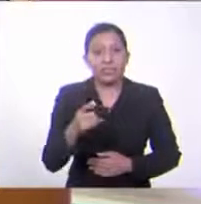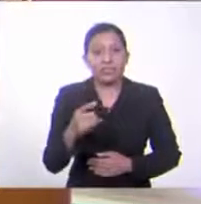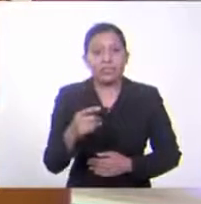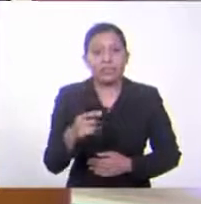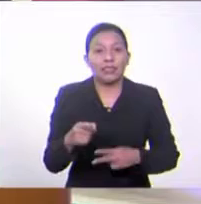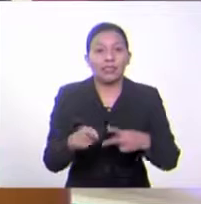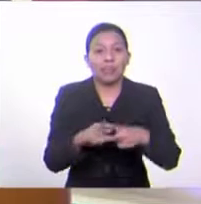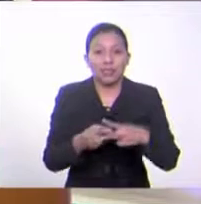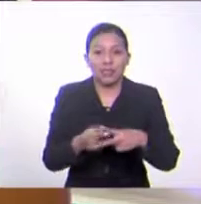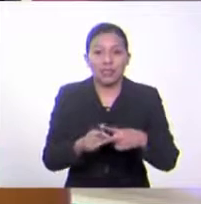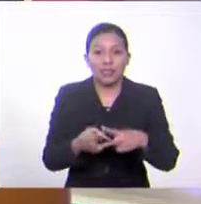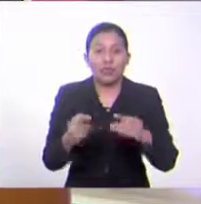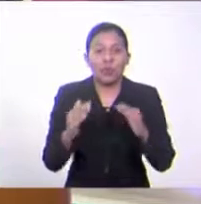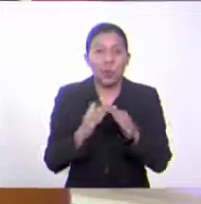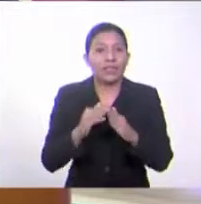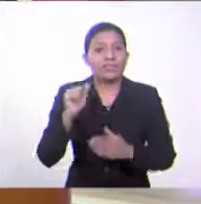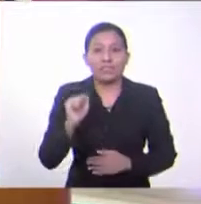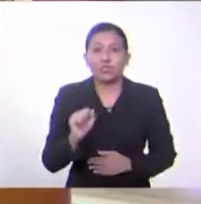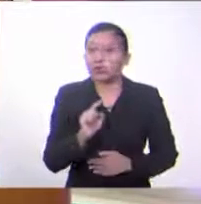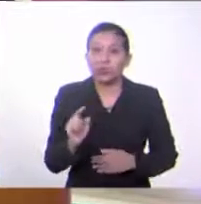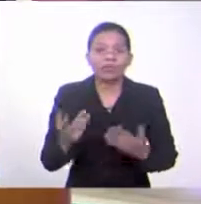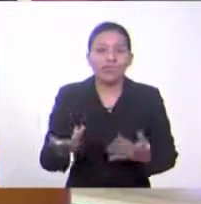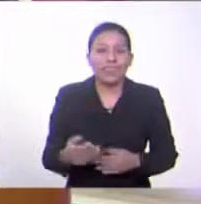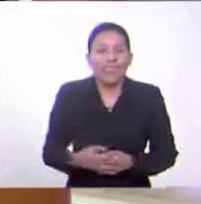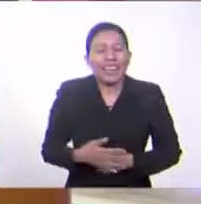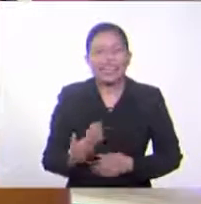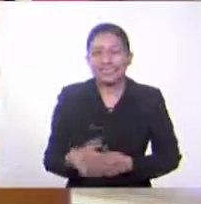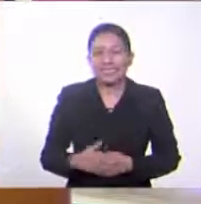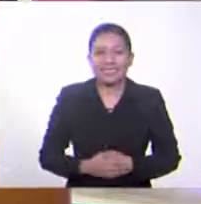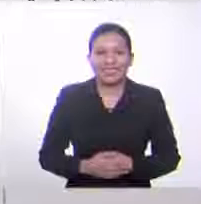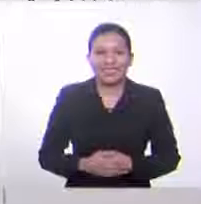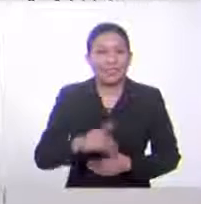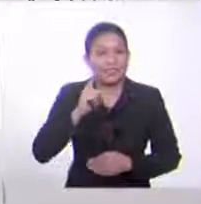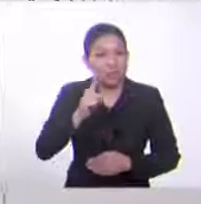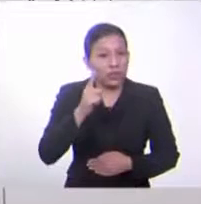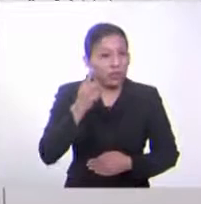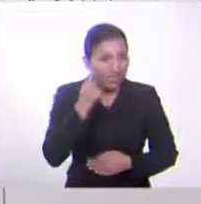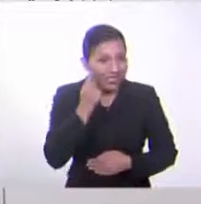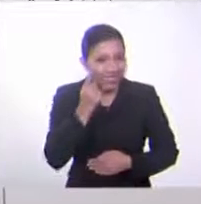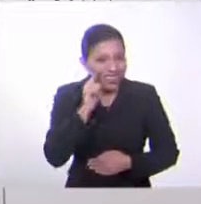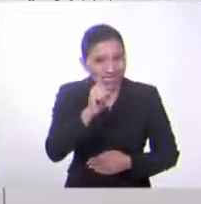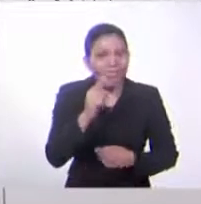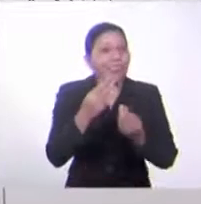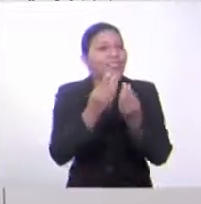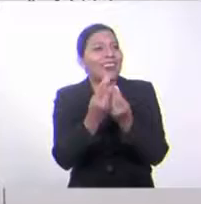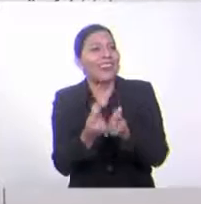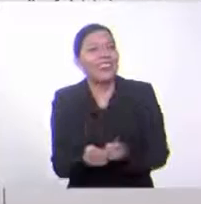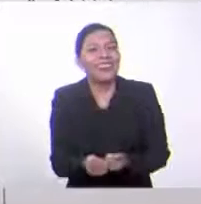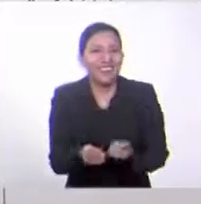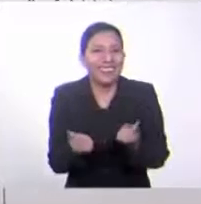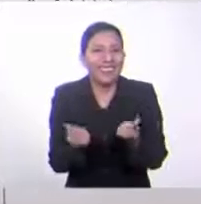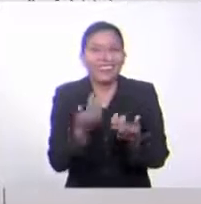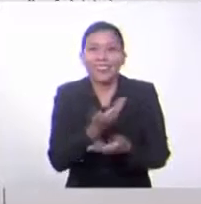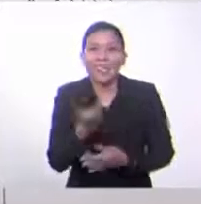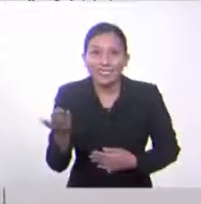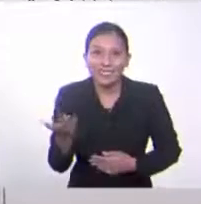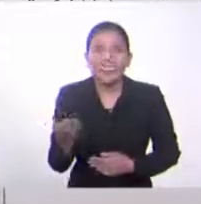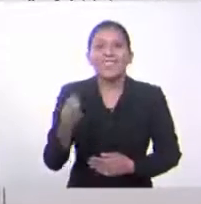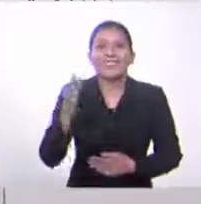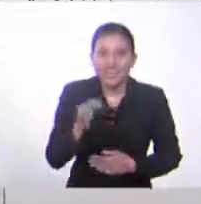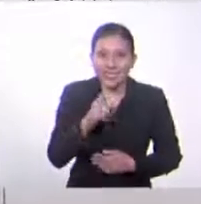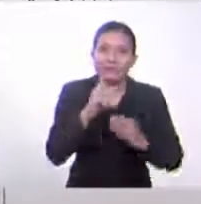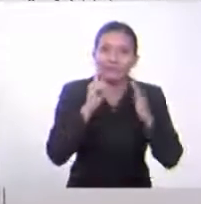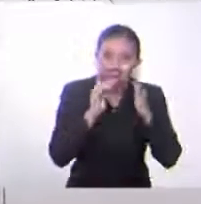eran Que iguales. estos ángulos eran iguales. Sí, debemos de tener cuidado cuando nosotros resolvemos un problema. Cuando hacemos